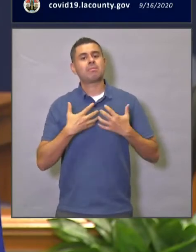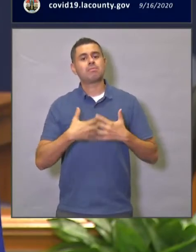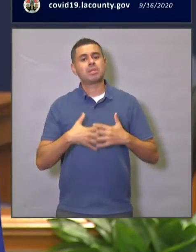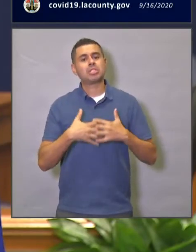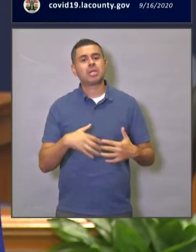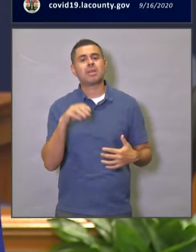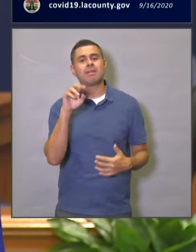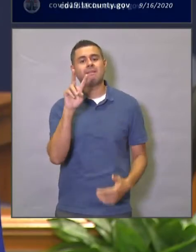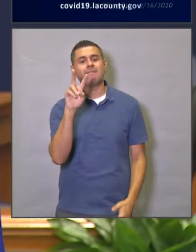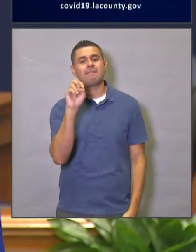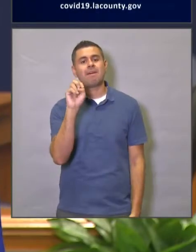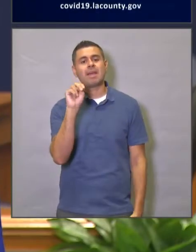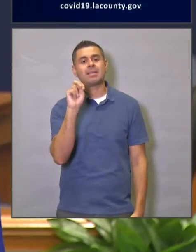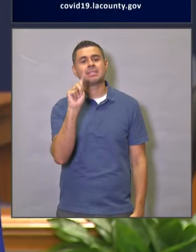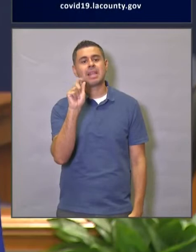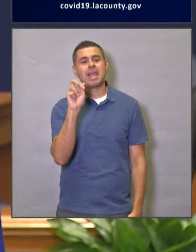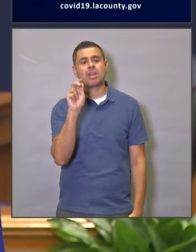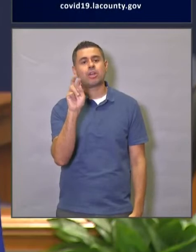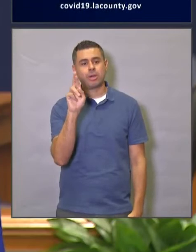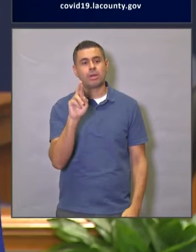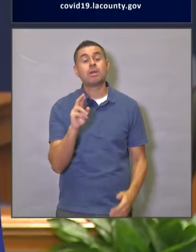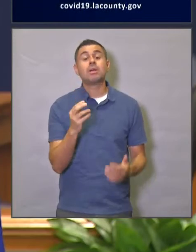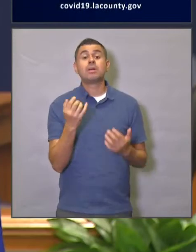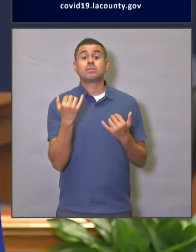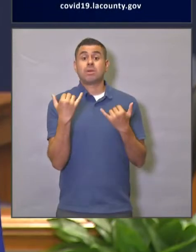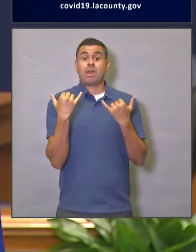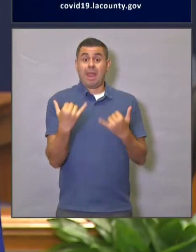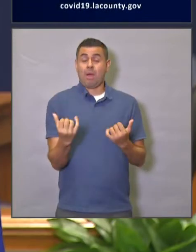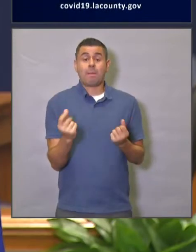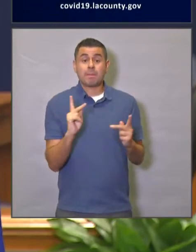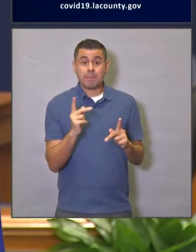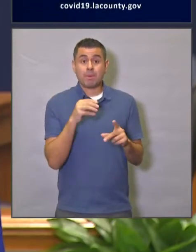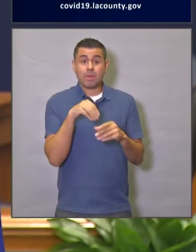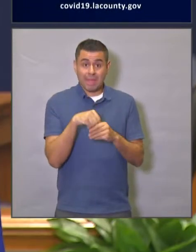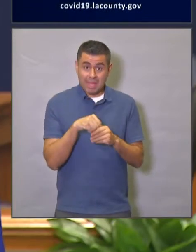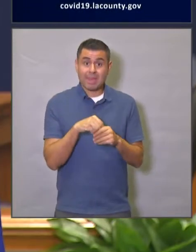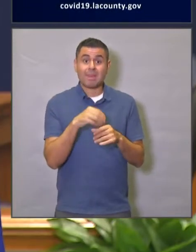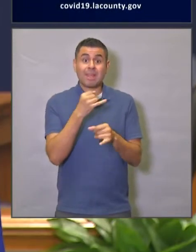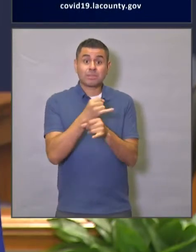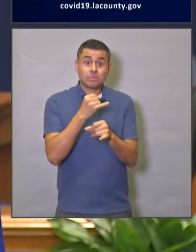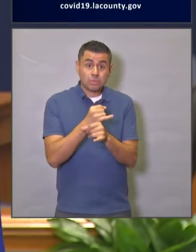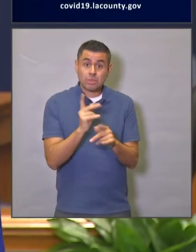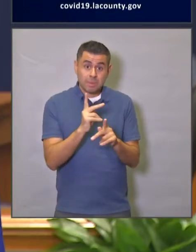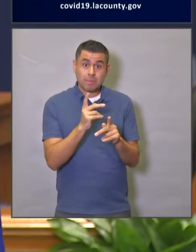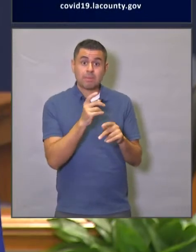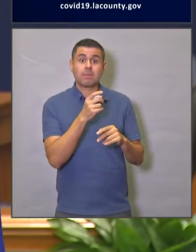El total de casos confirmados en entornos institucionales es de